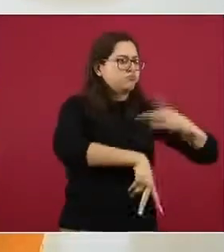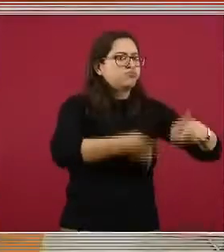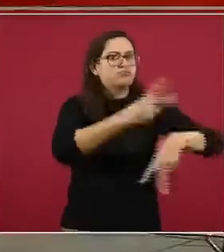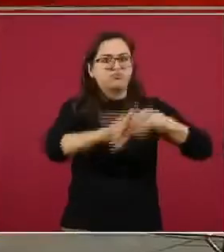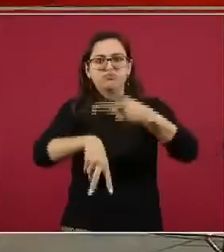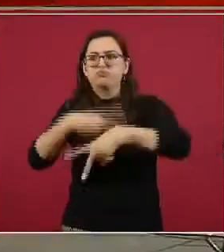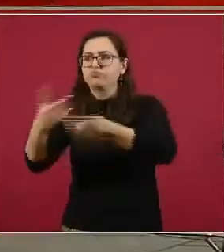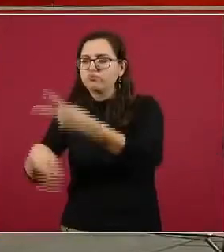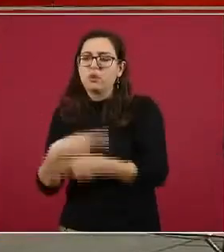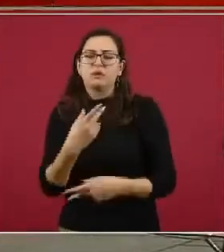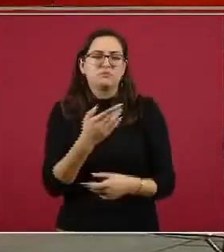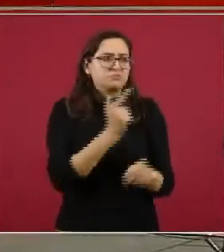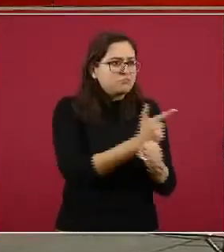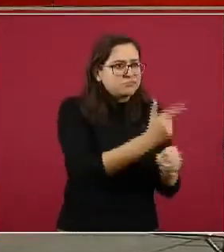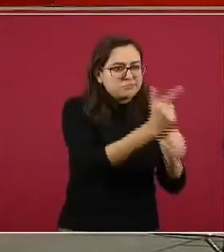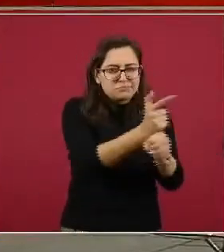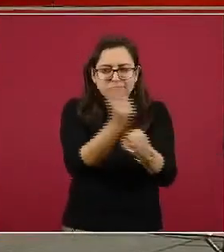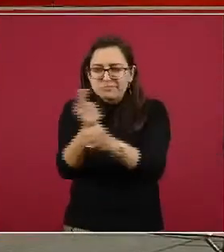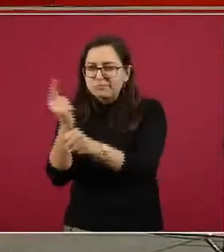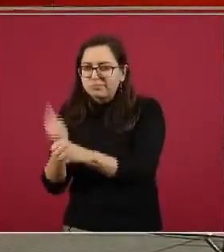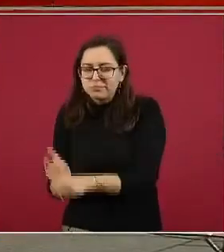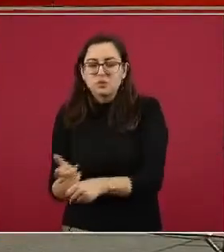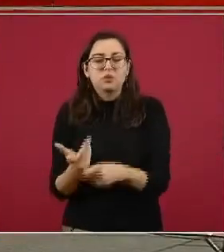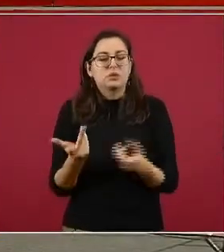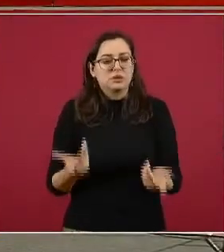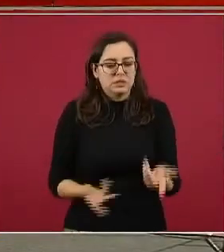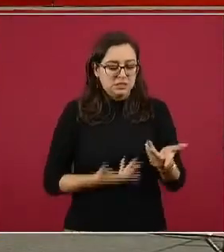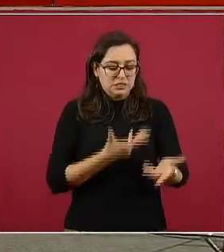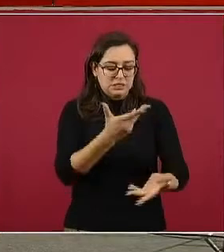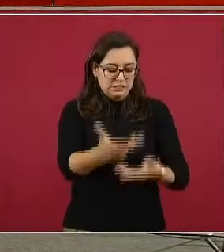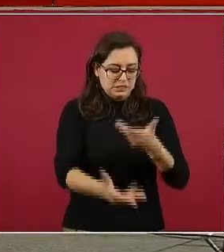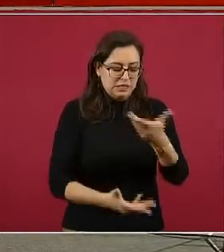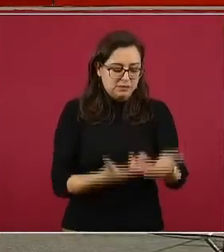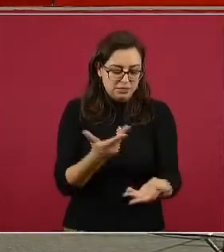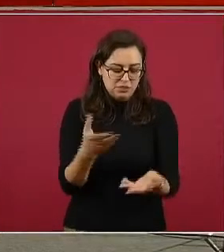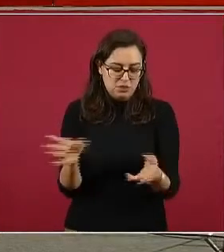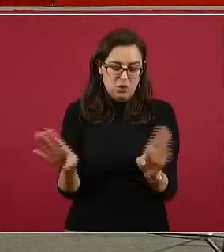Ciudad de México justo para acercar